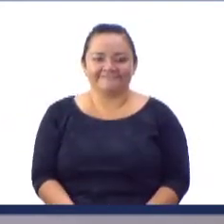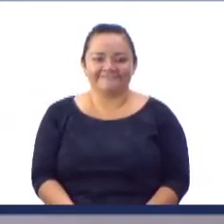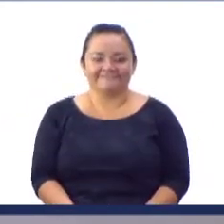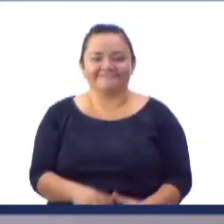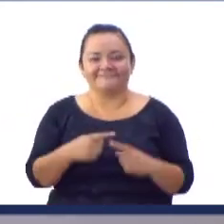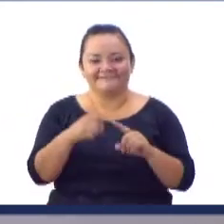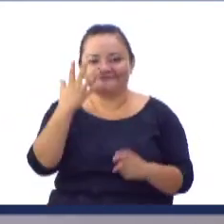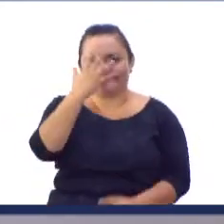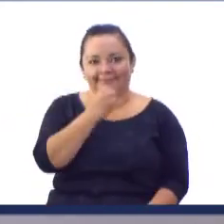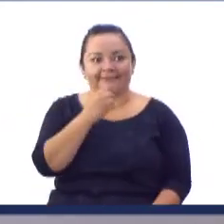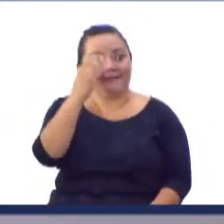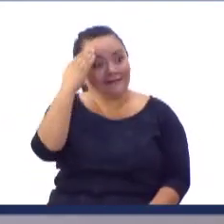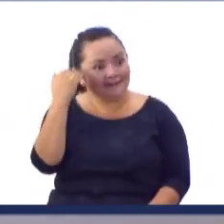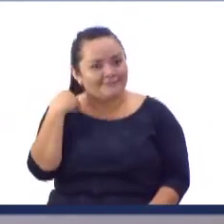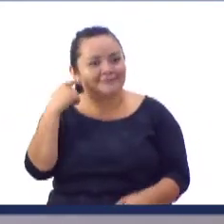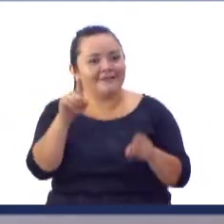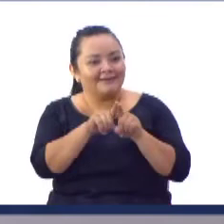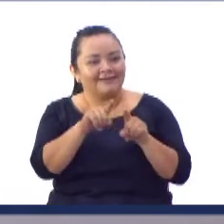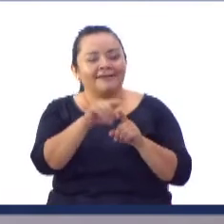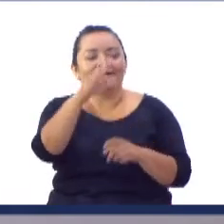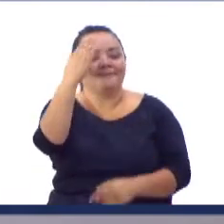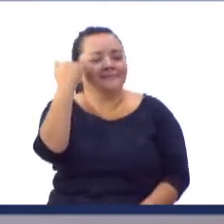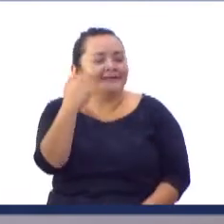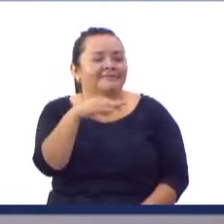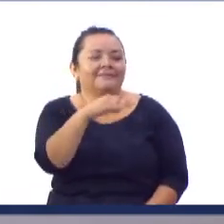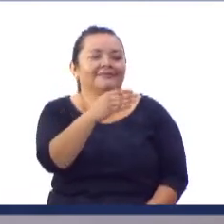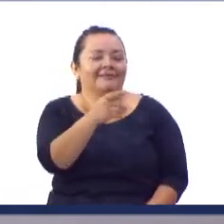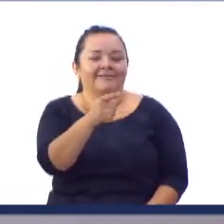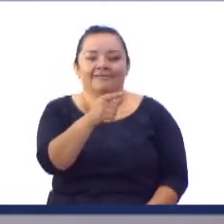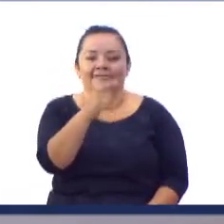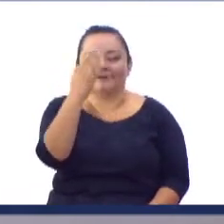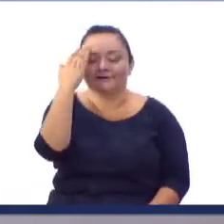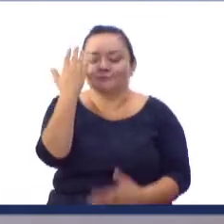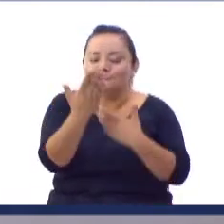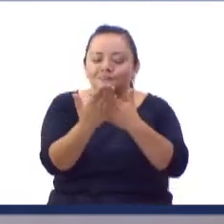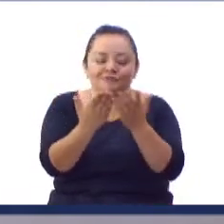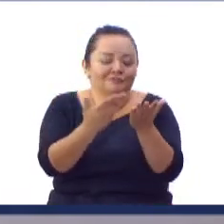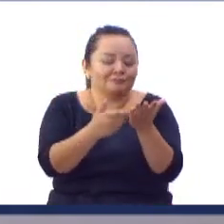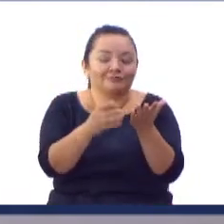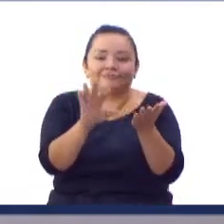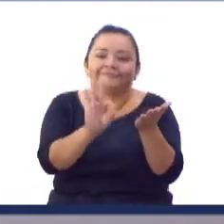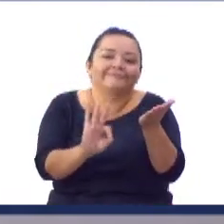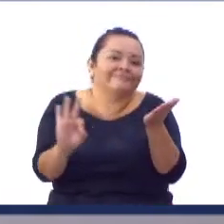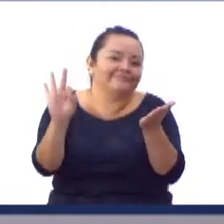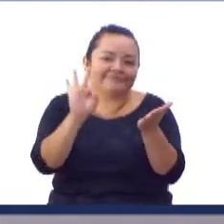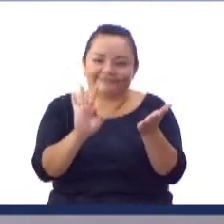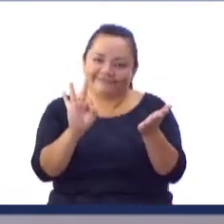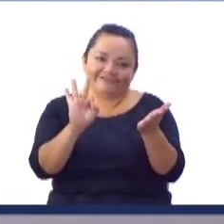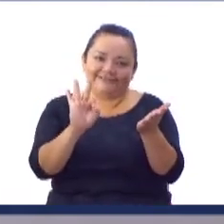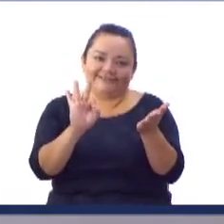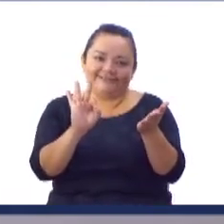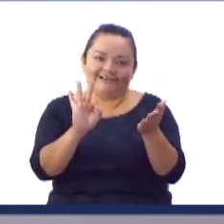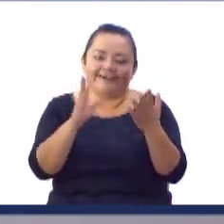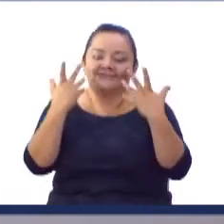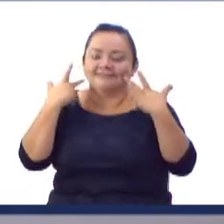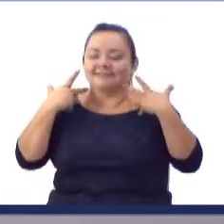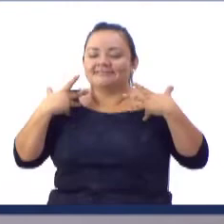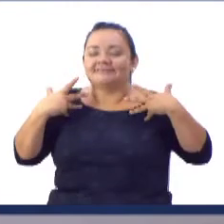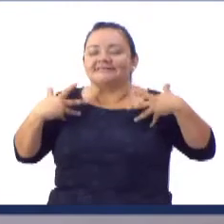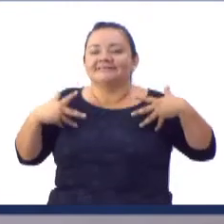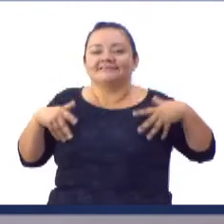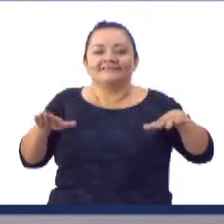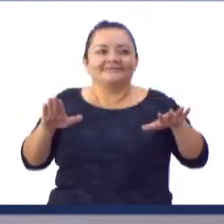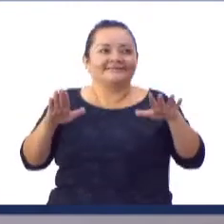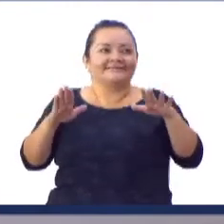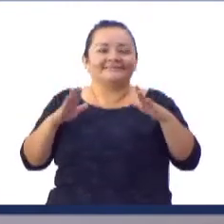pero hermanos como es la banda fulana de tal tiene unas manos envidiosas que nos quite el estrés